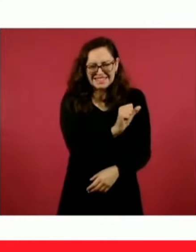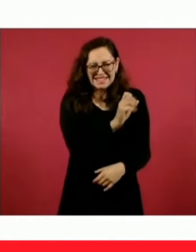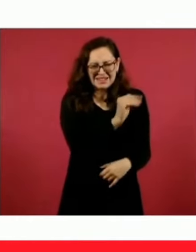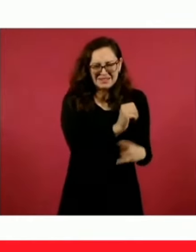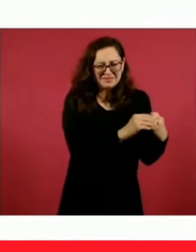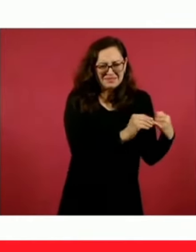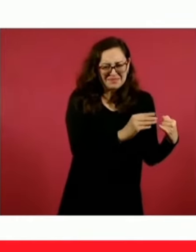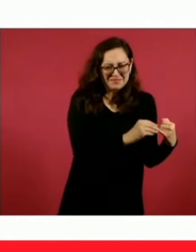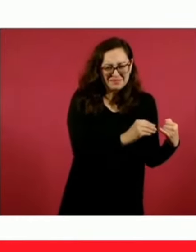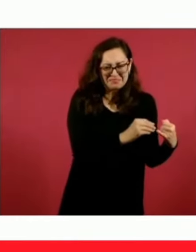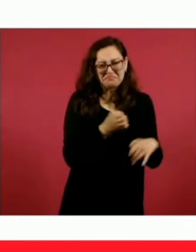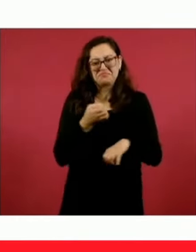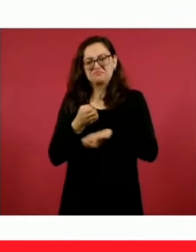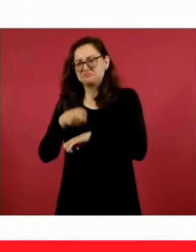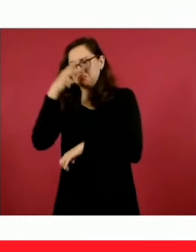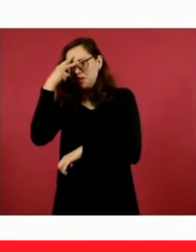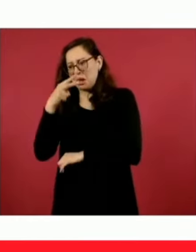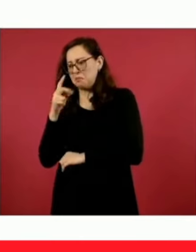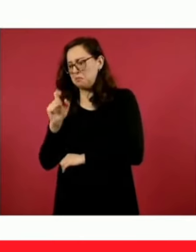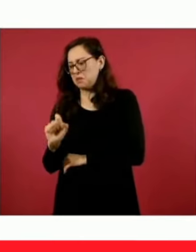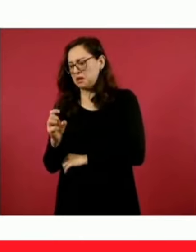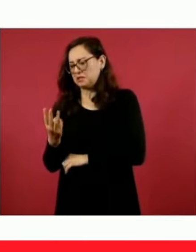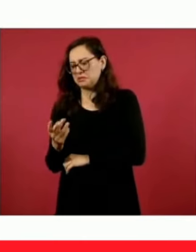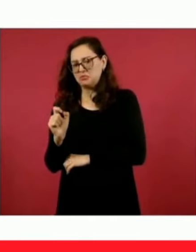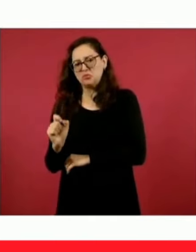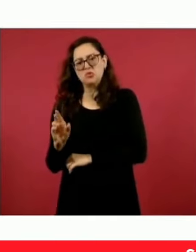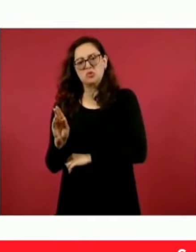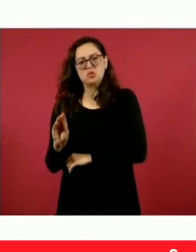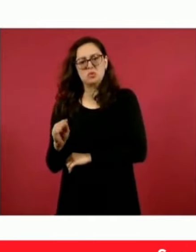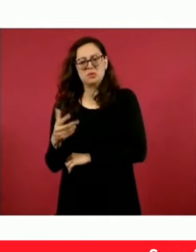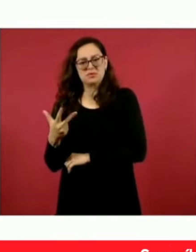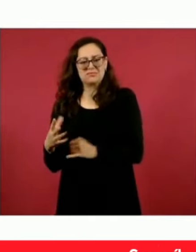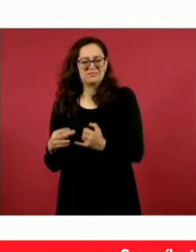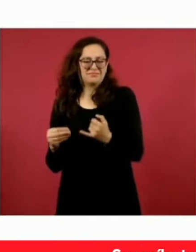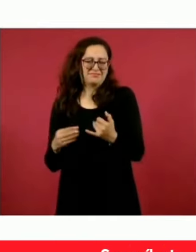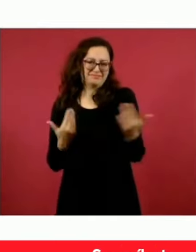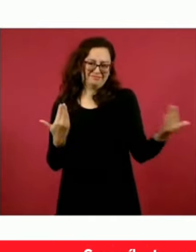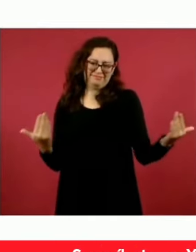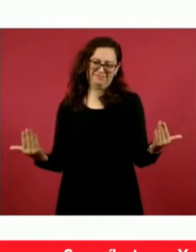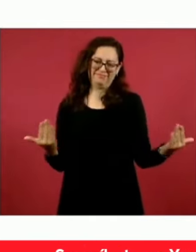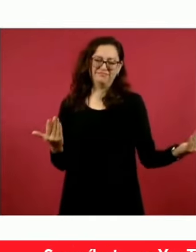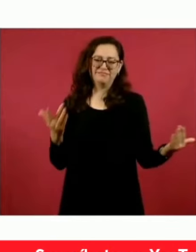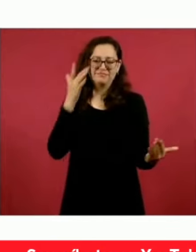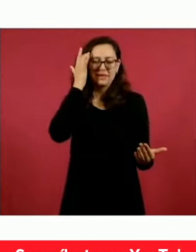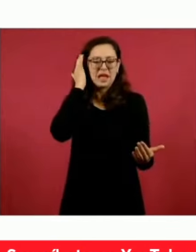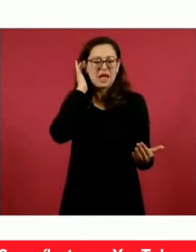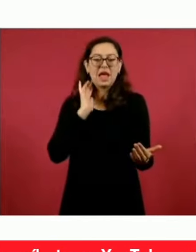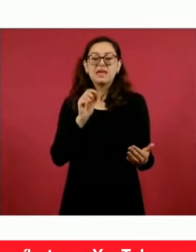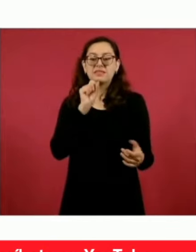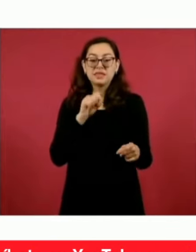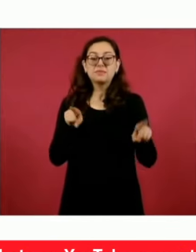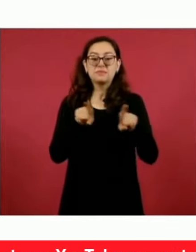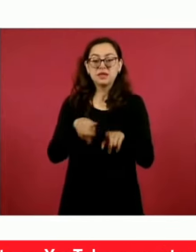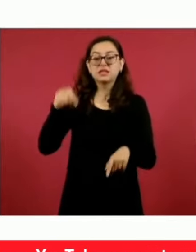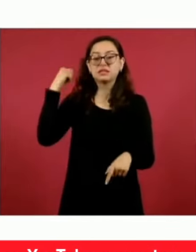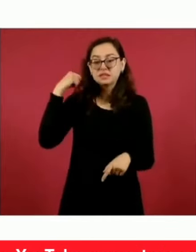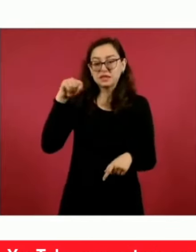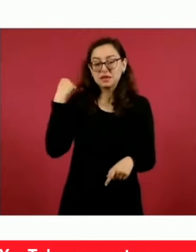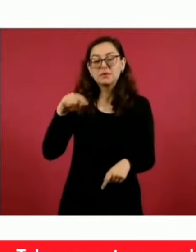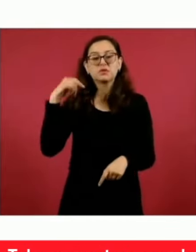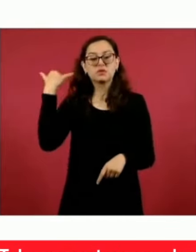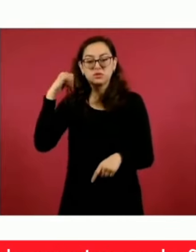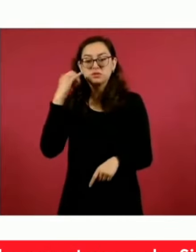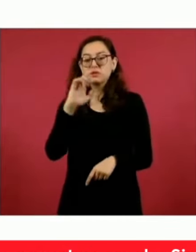acá en el estado de méxico3 p98 y Tenemos también buenos precios en Tabasco Yucatán Chihuahua